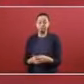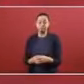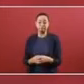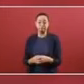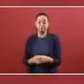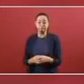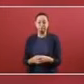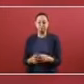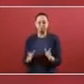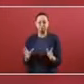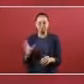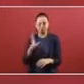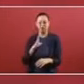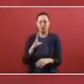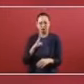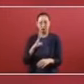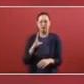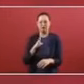sin duda,